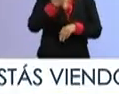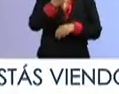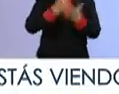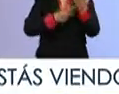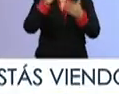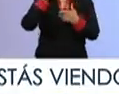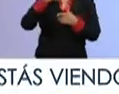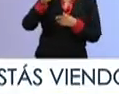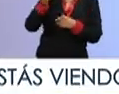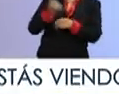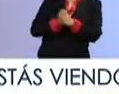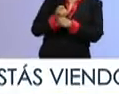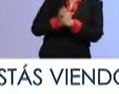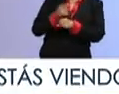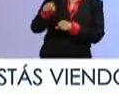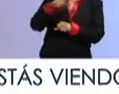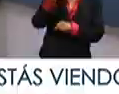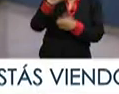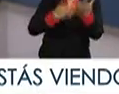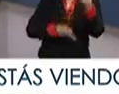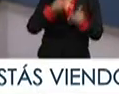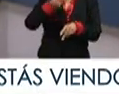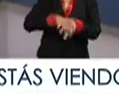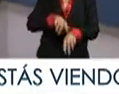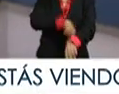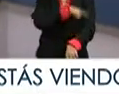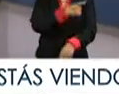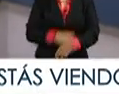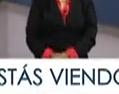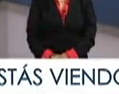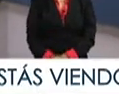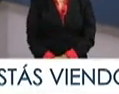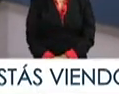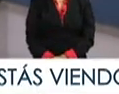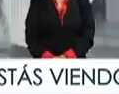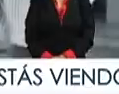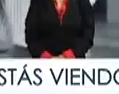Memo. ¿Qué te parece si vamos a ver el reportaje y regresamos a platicar un poco más?